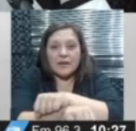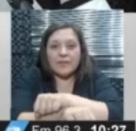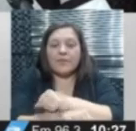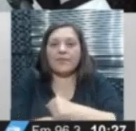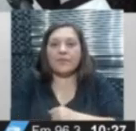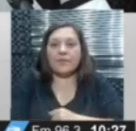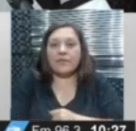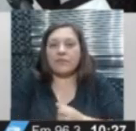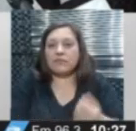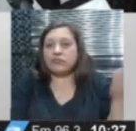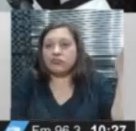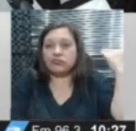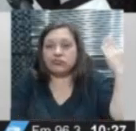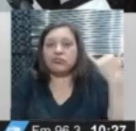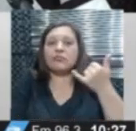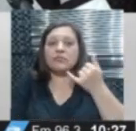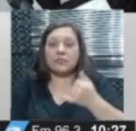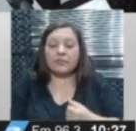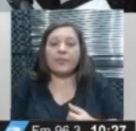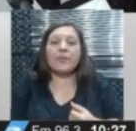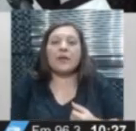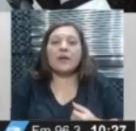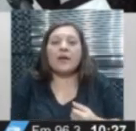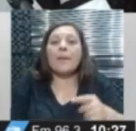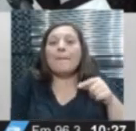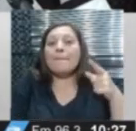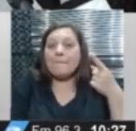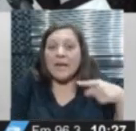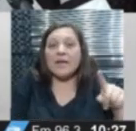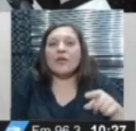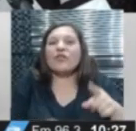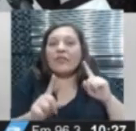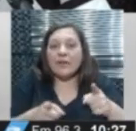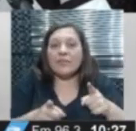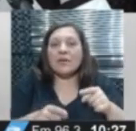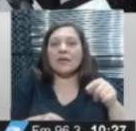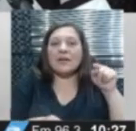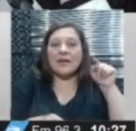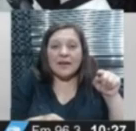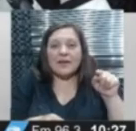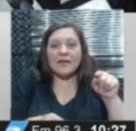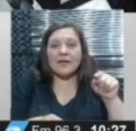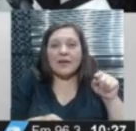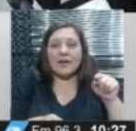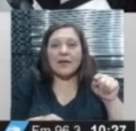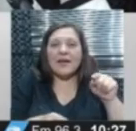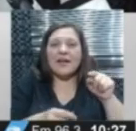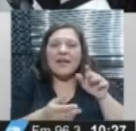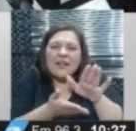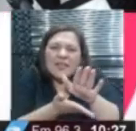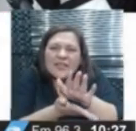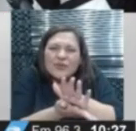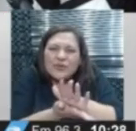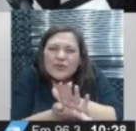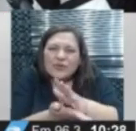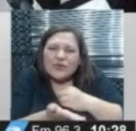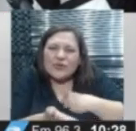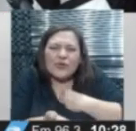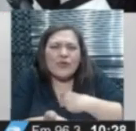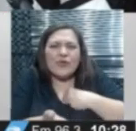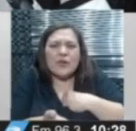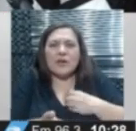las ideas políticas de Winnie Mandela y Nelson Mandela a pesar de que en ese momento eran matrimonio no